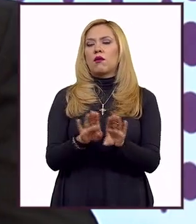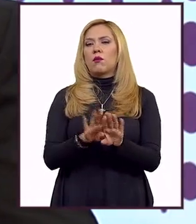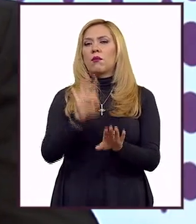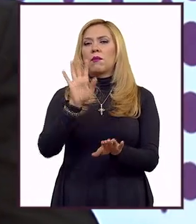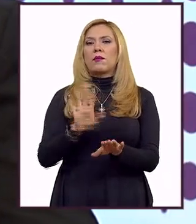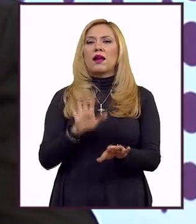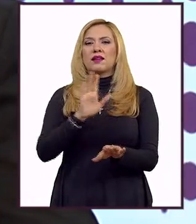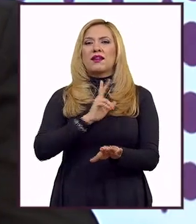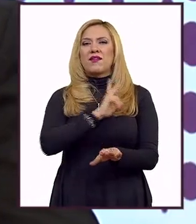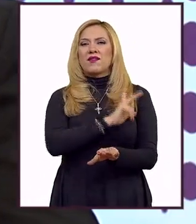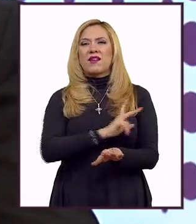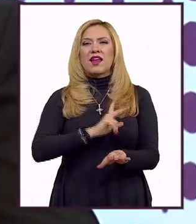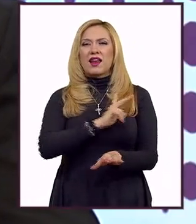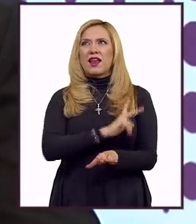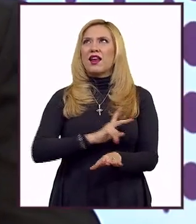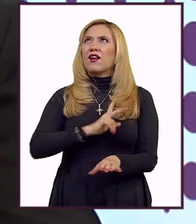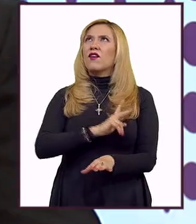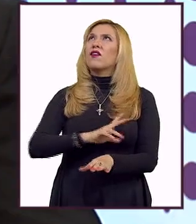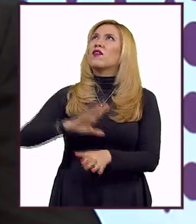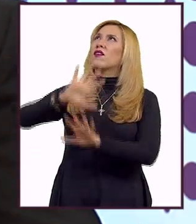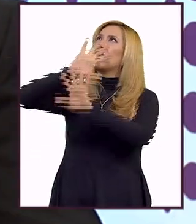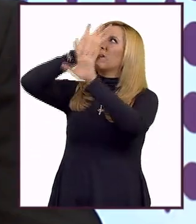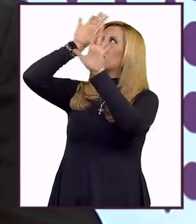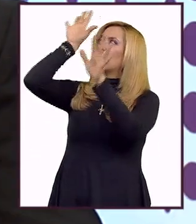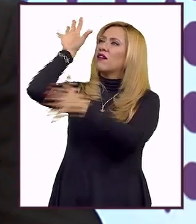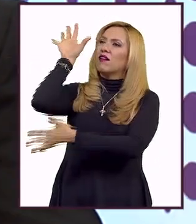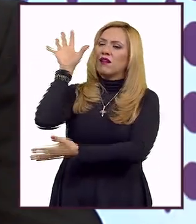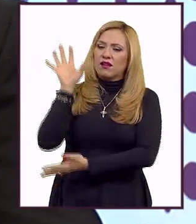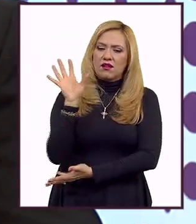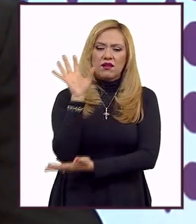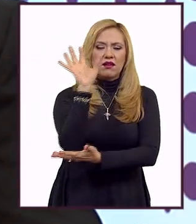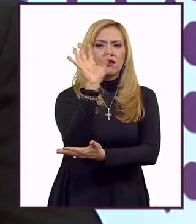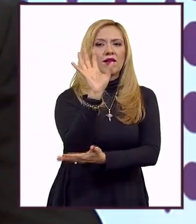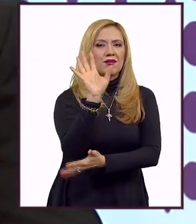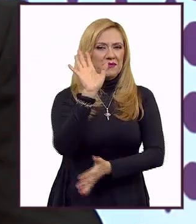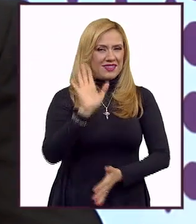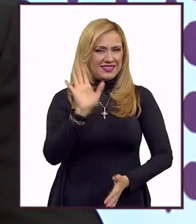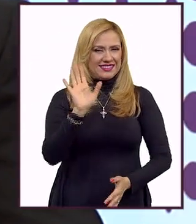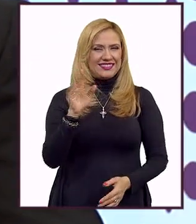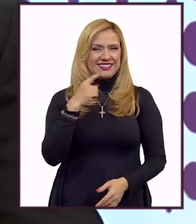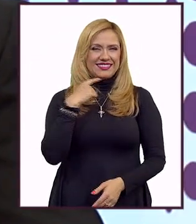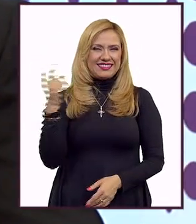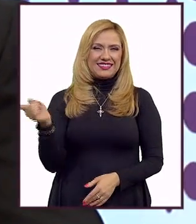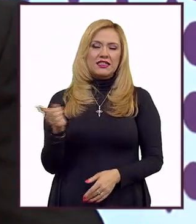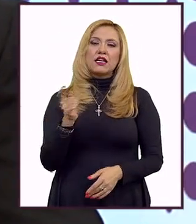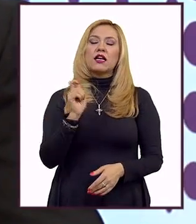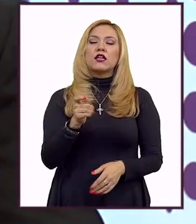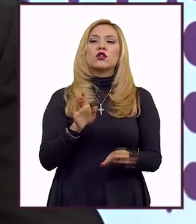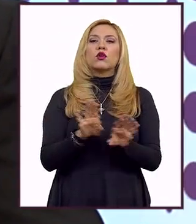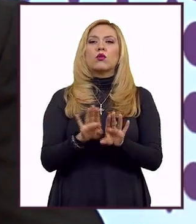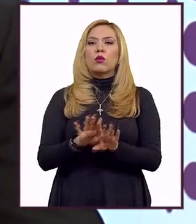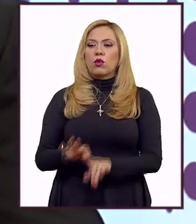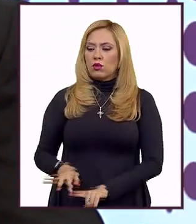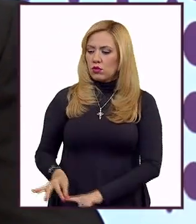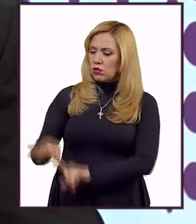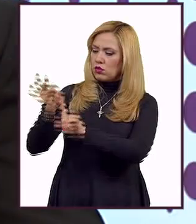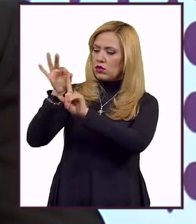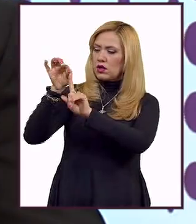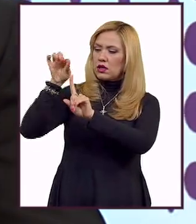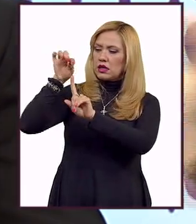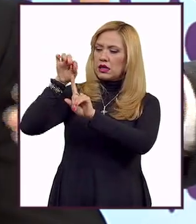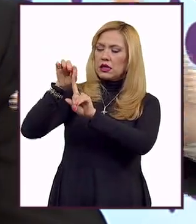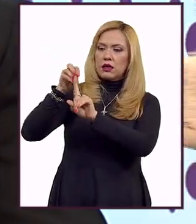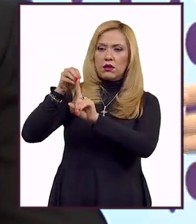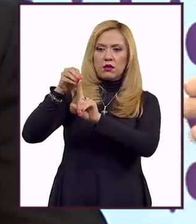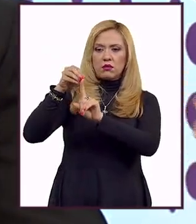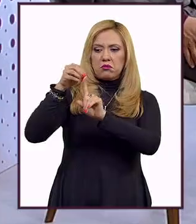envenenado, ¿no? Si de origen una prueba es obtenida mediante una violación tan grave a derechos fundamentales, pues se